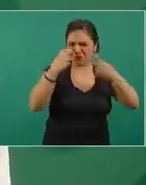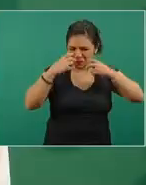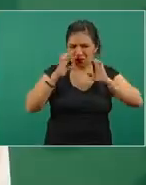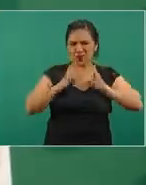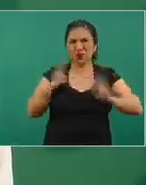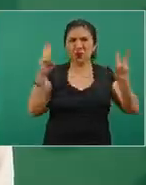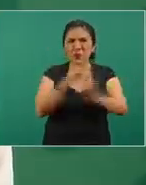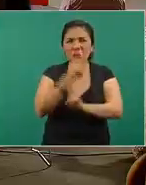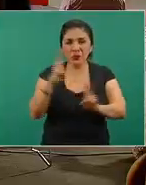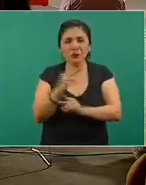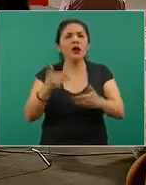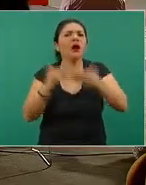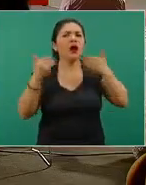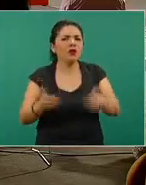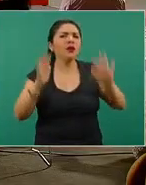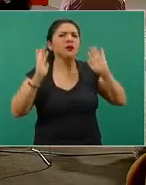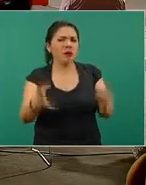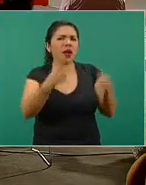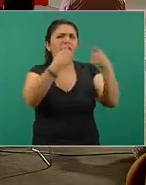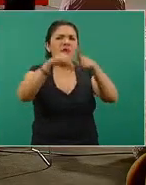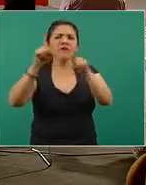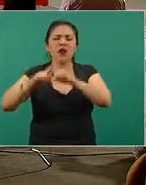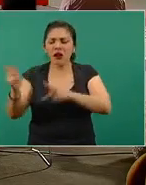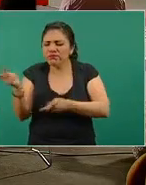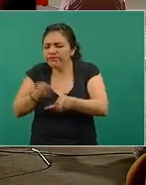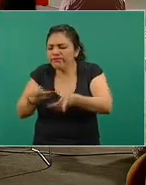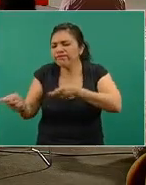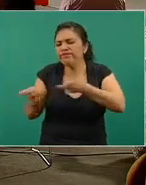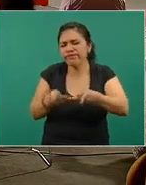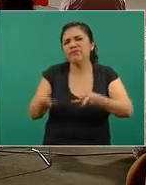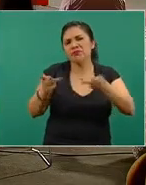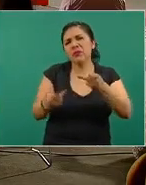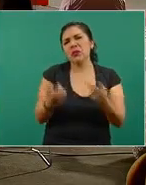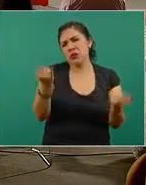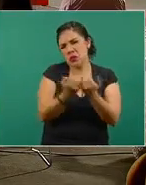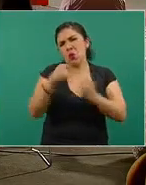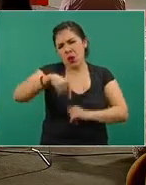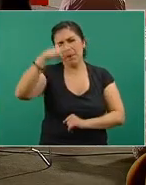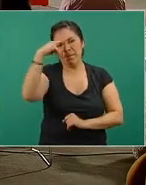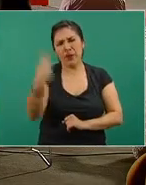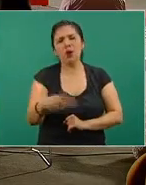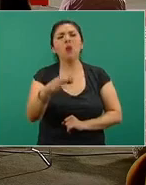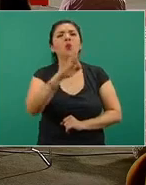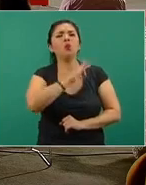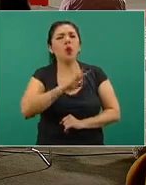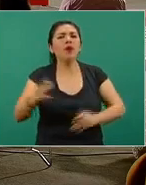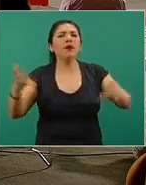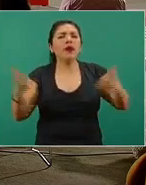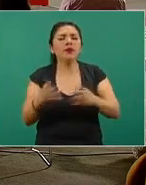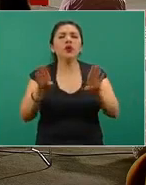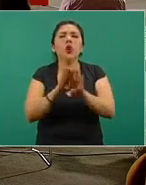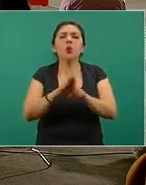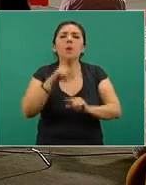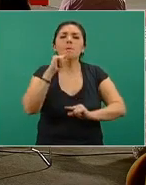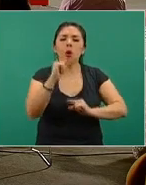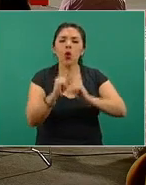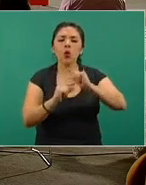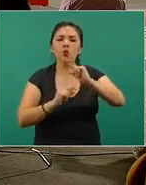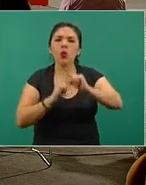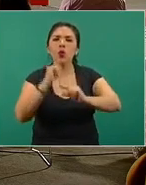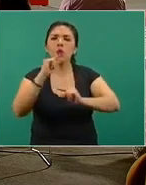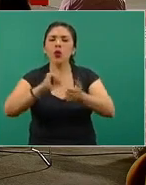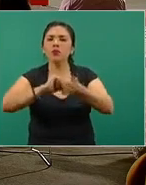han desarrollado, algunos en México, que permiten tener un escalamiento gradual. Se